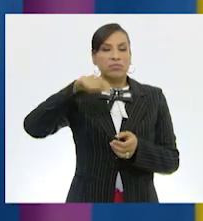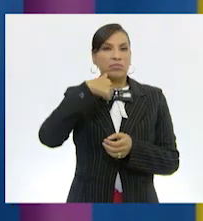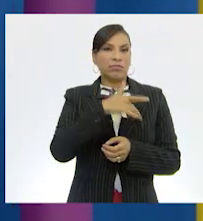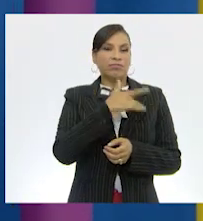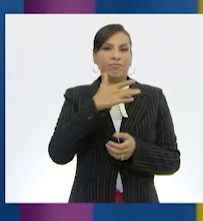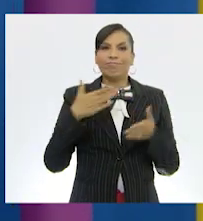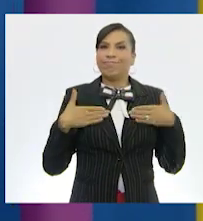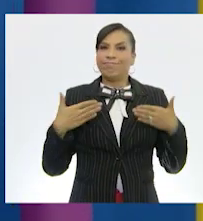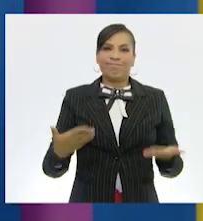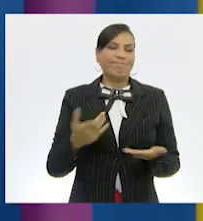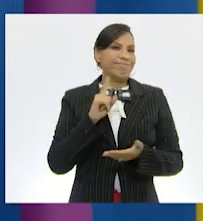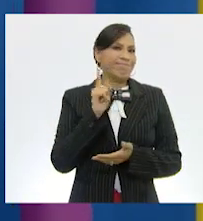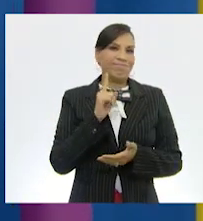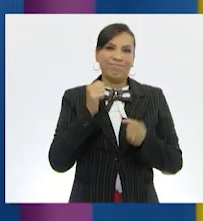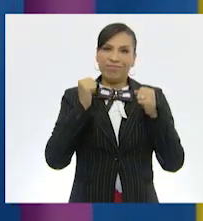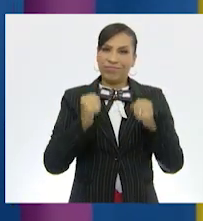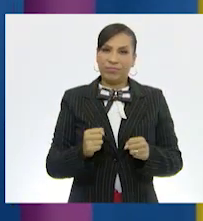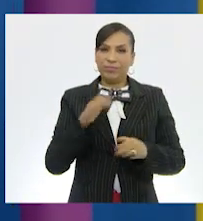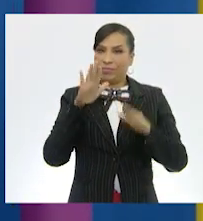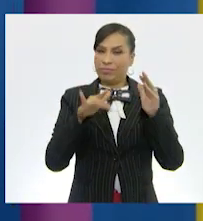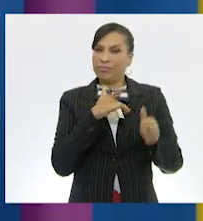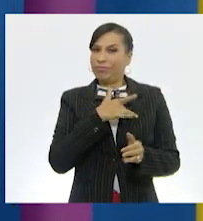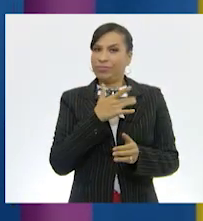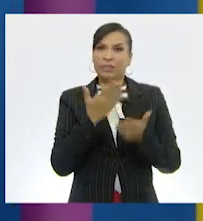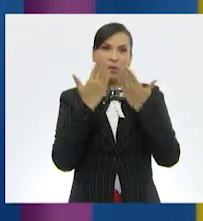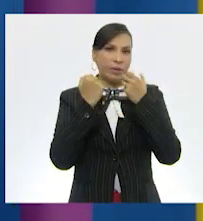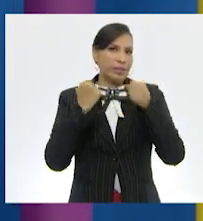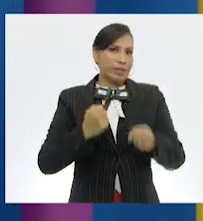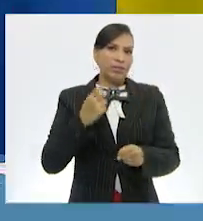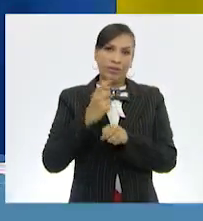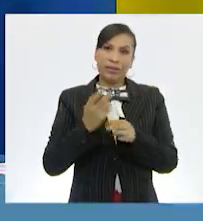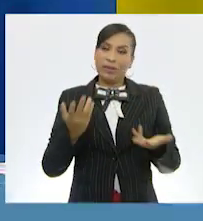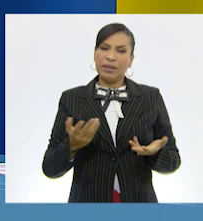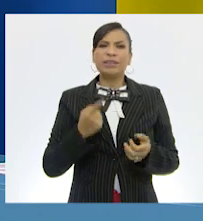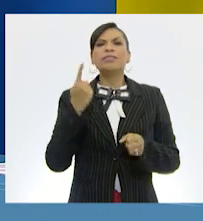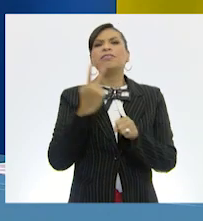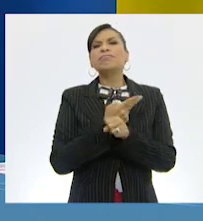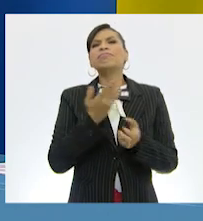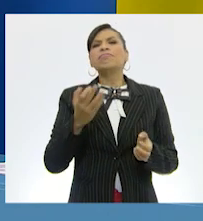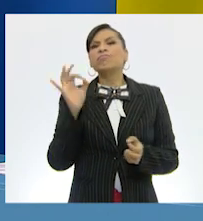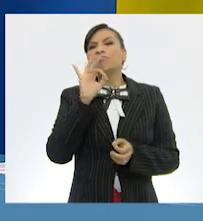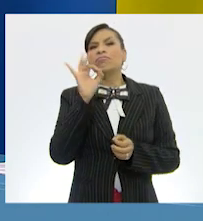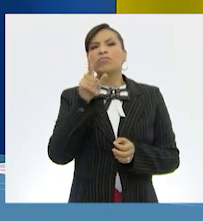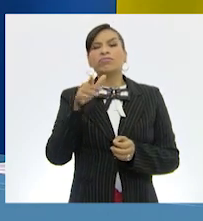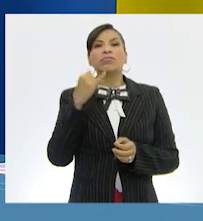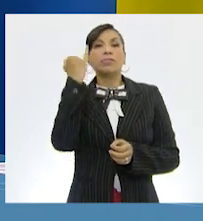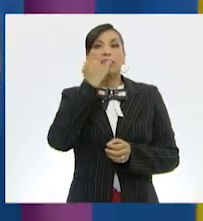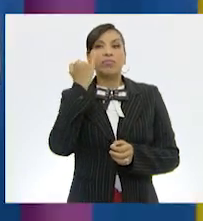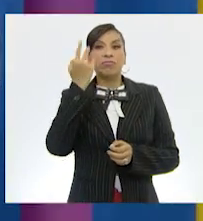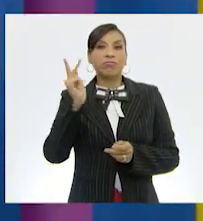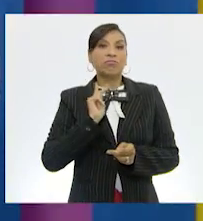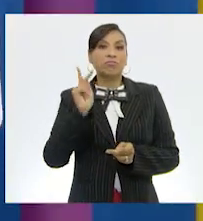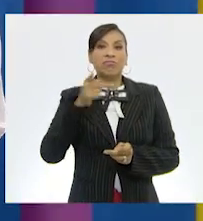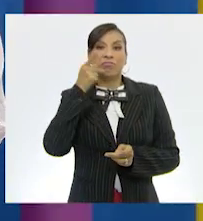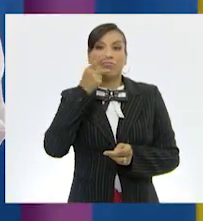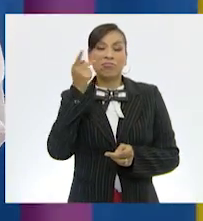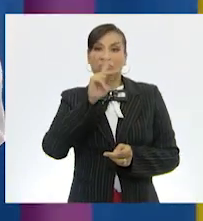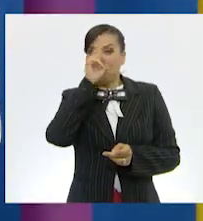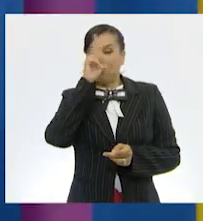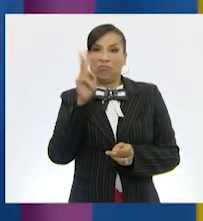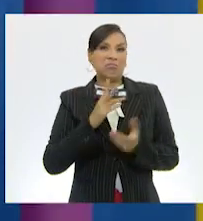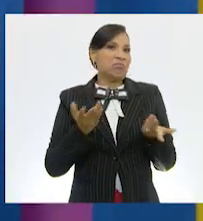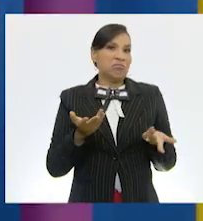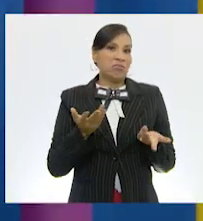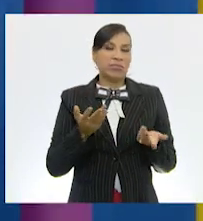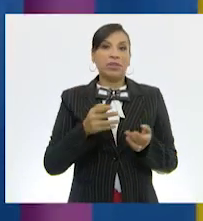en desconfianza y muchas veces puedo sentir inseguridad. ¿Y qué pasaría si no dominas su idioma? Pues sería peor porque